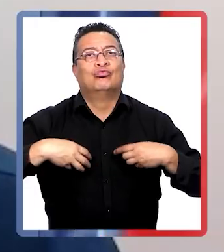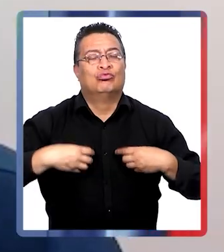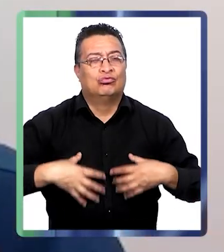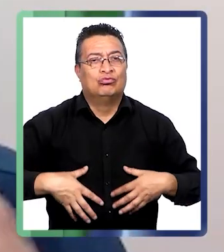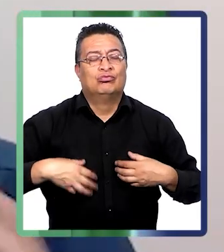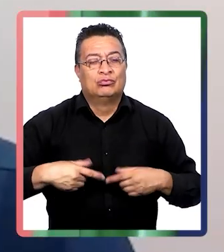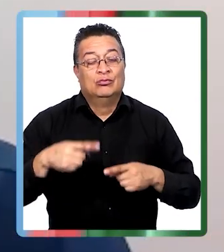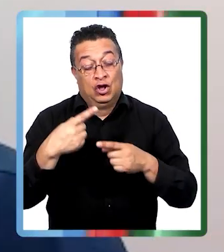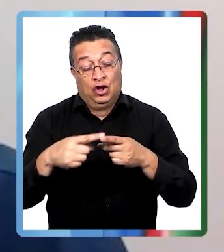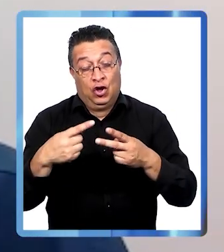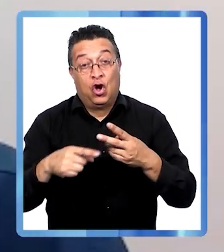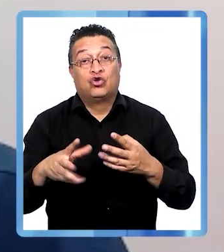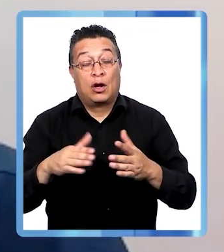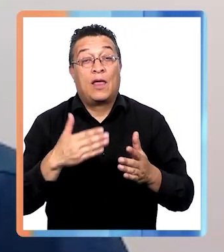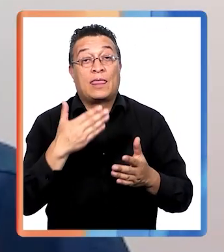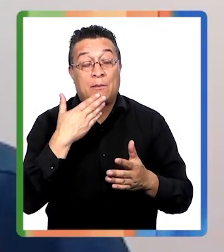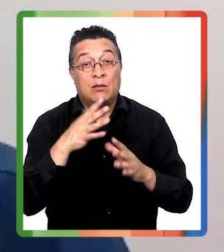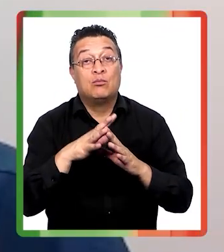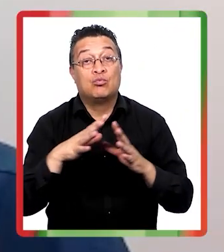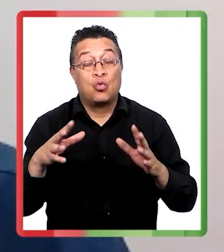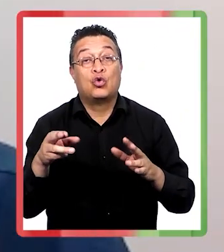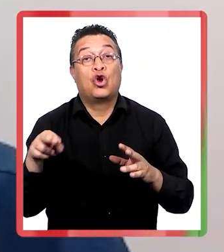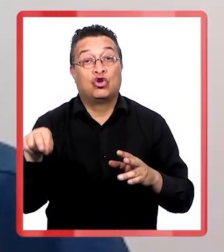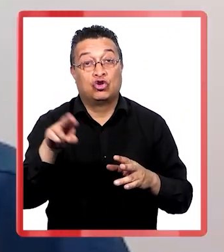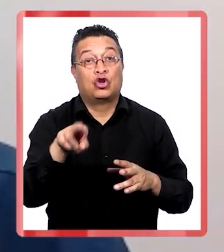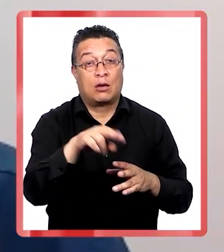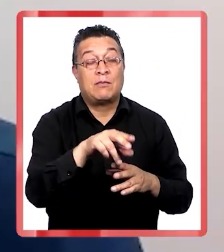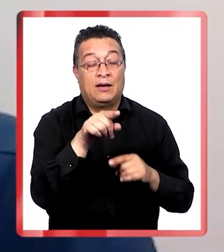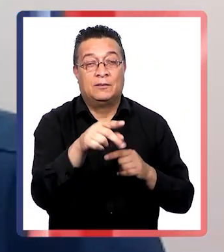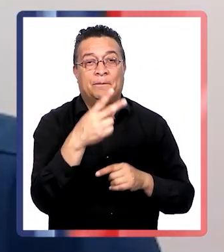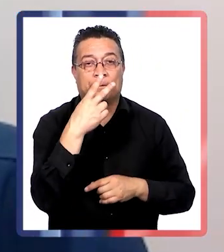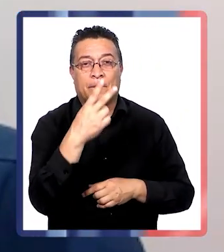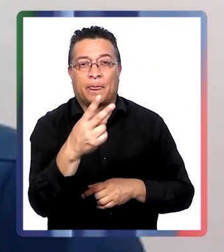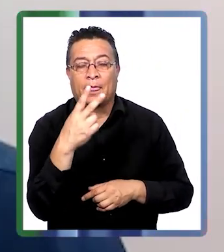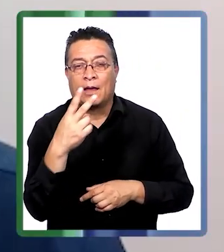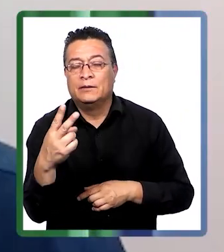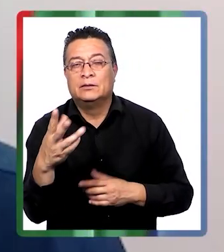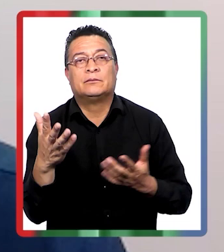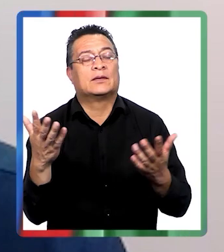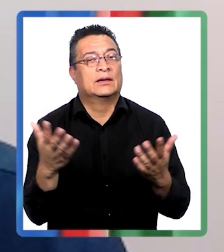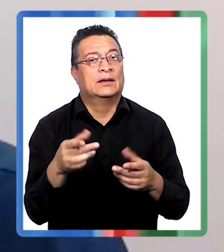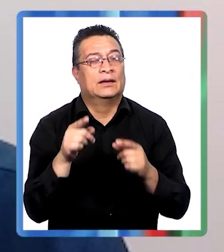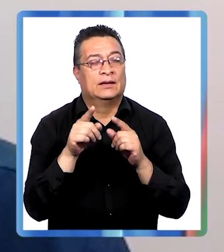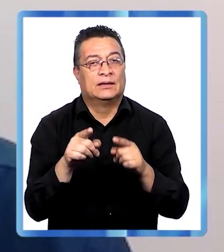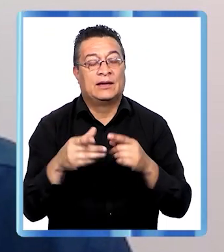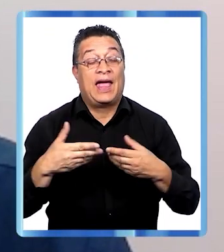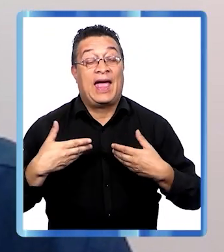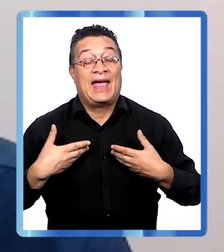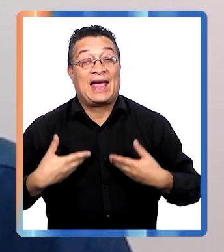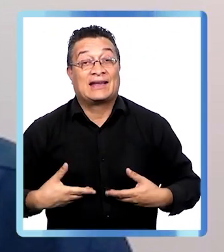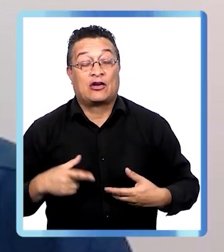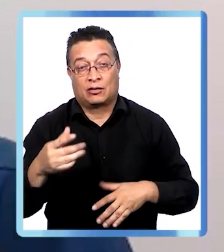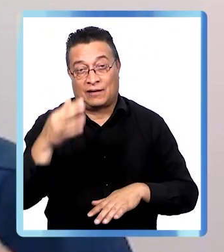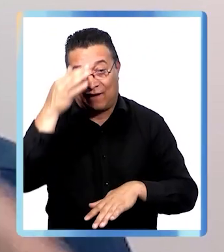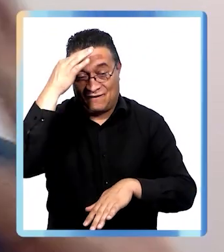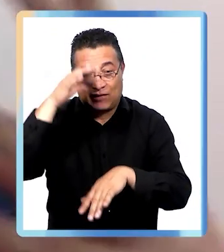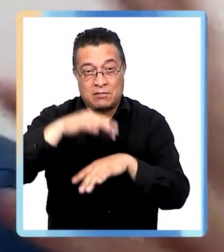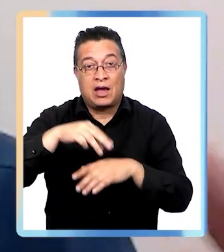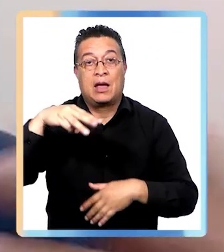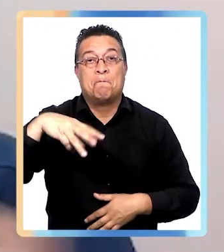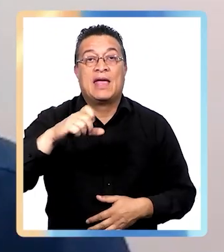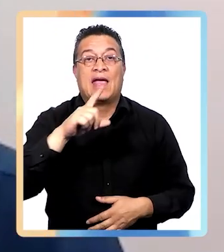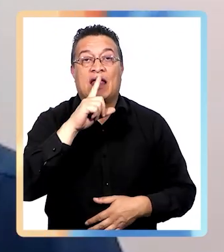aire. Otras causas bastante común de lo que vemos esto del cansancio son